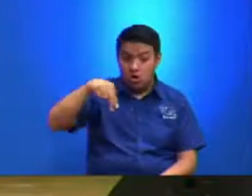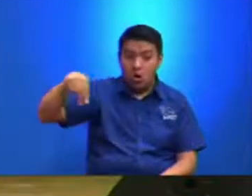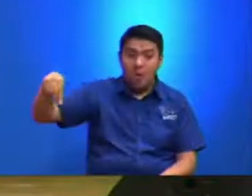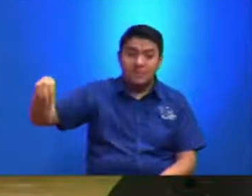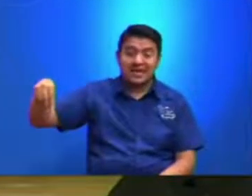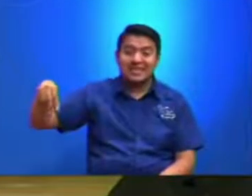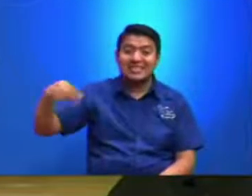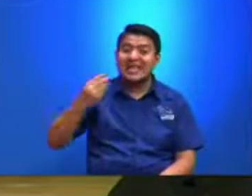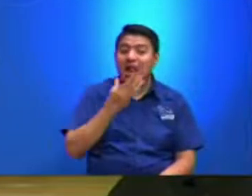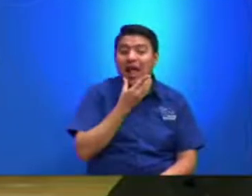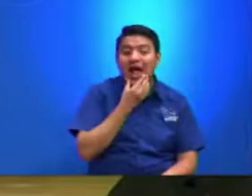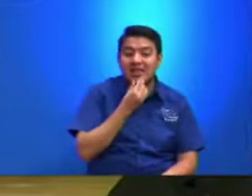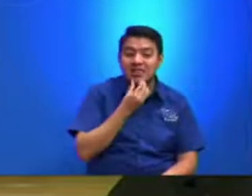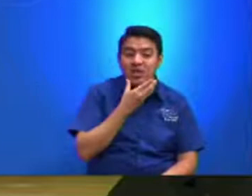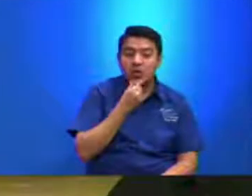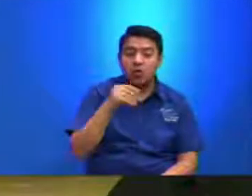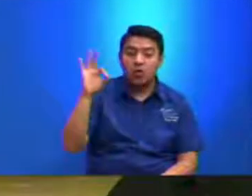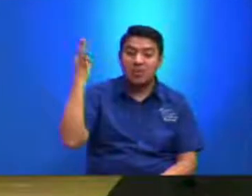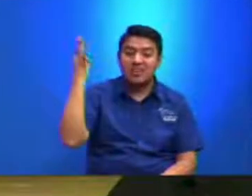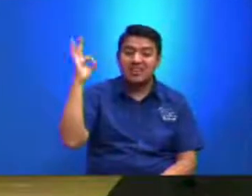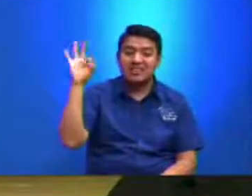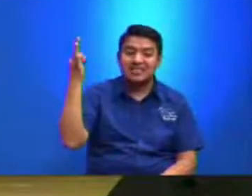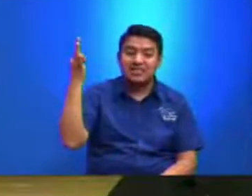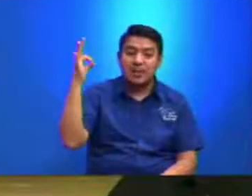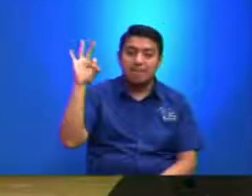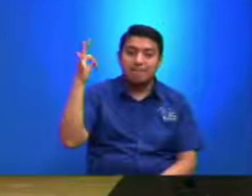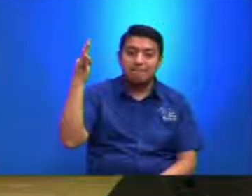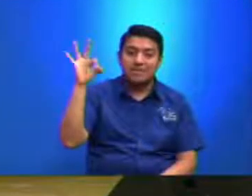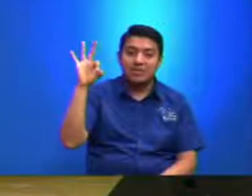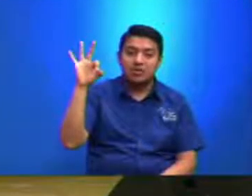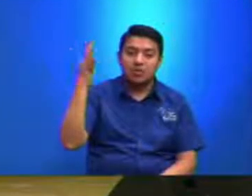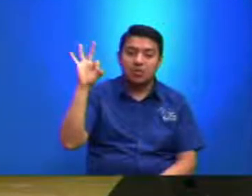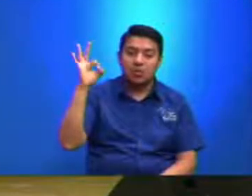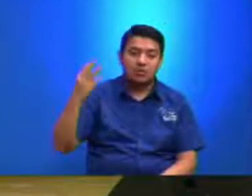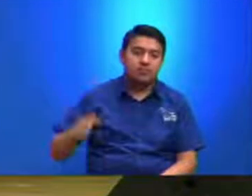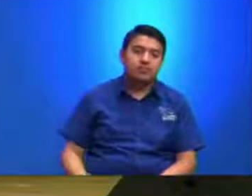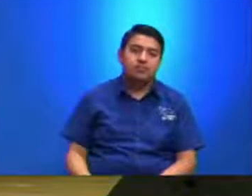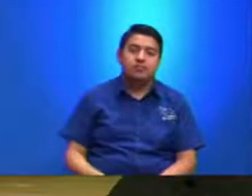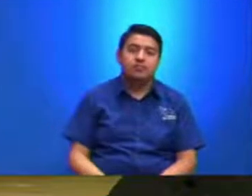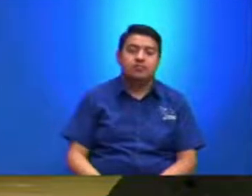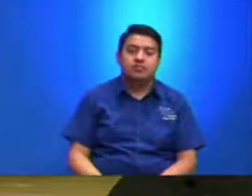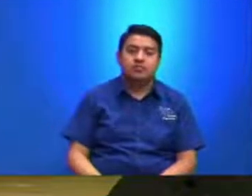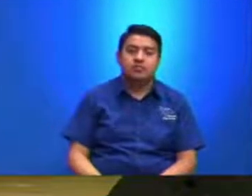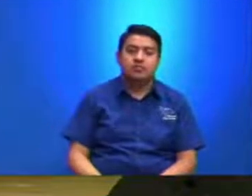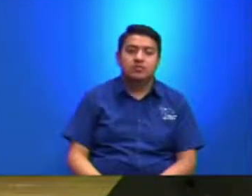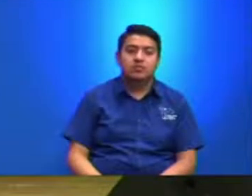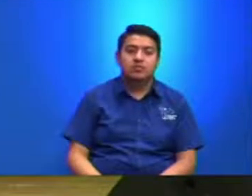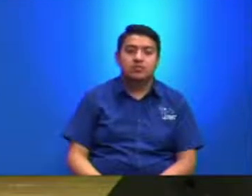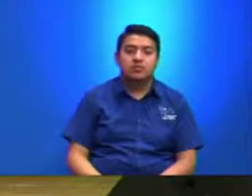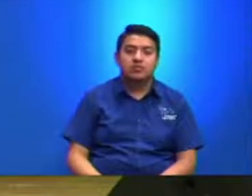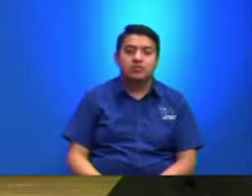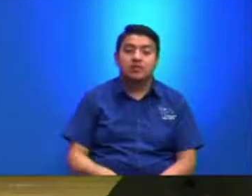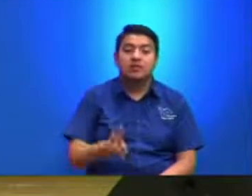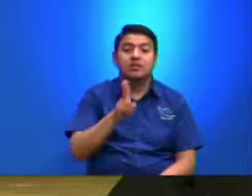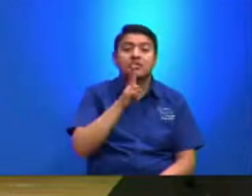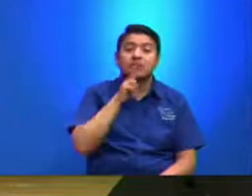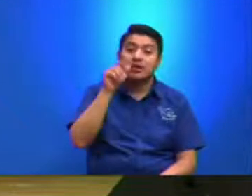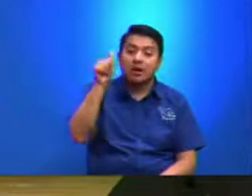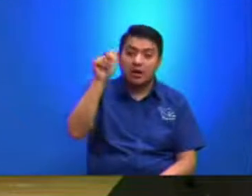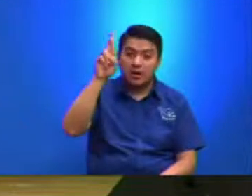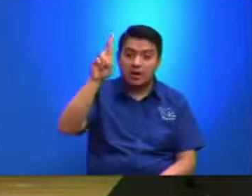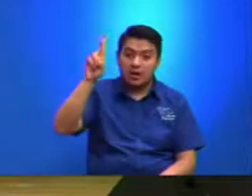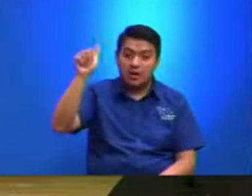Testamento. Según este diccionario quiere decir muy seco, se lo voy a poner acá, fíjese qué tremendo, muy seco, es el